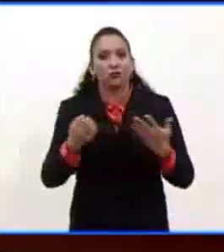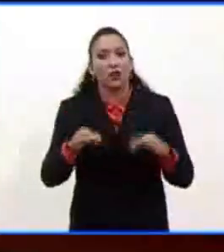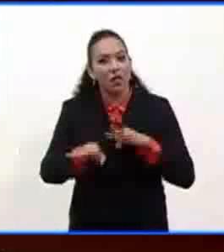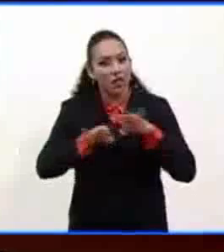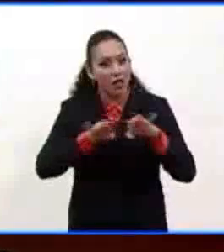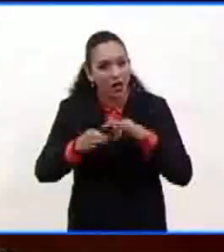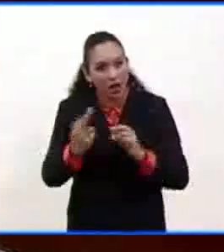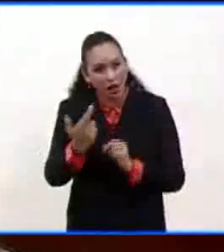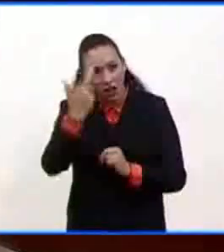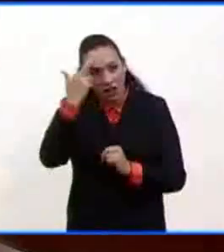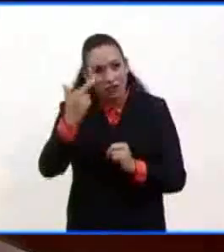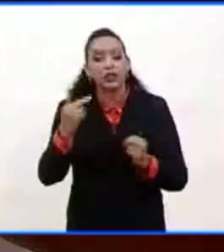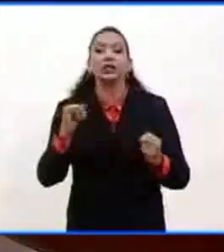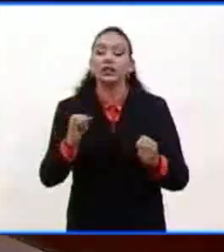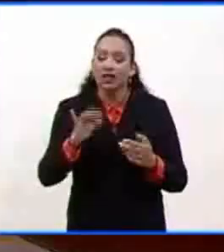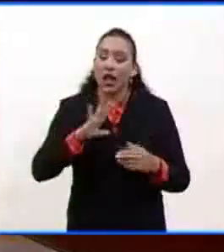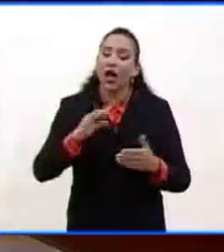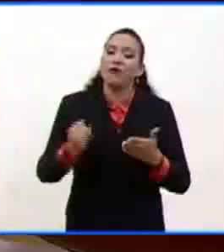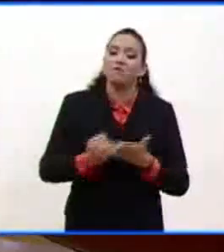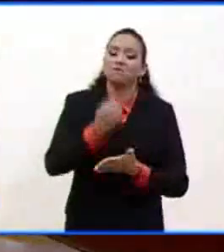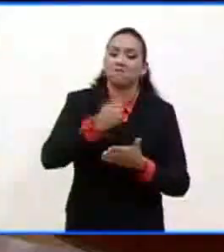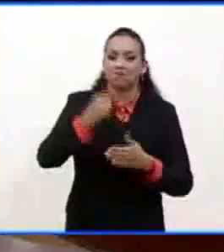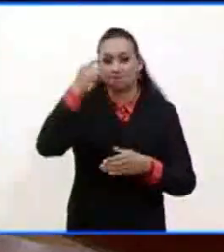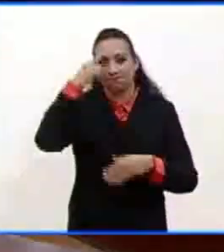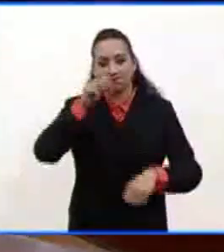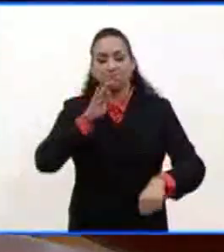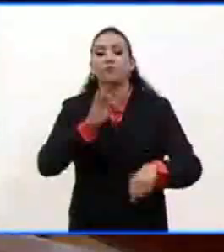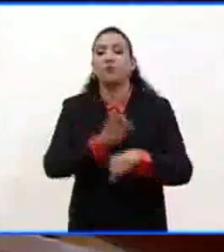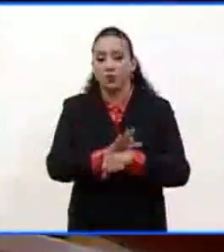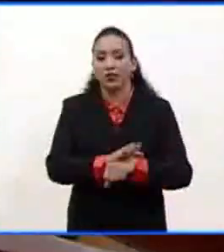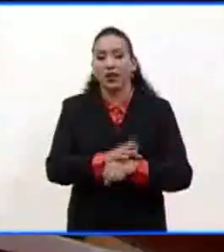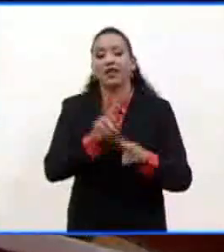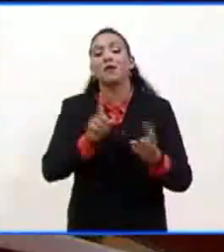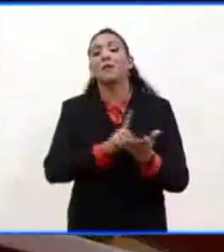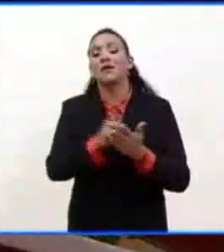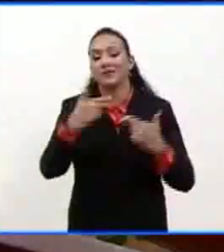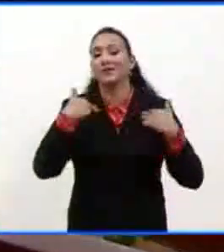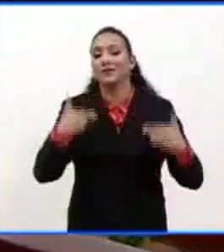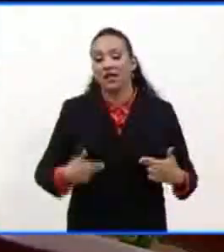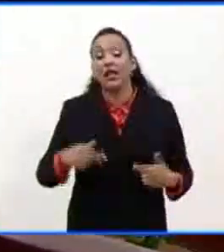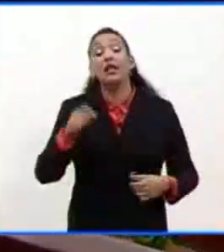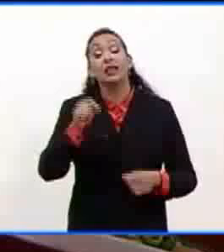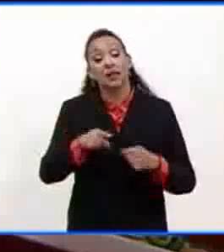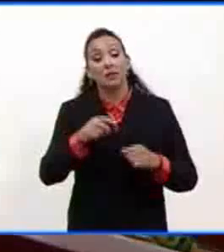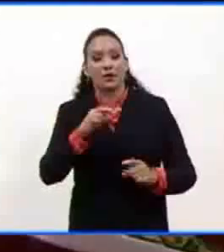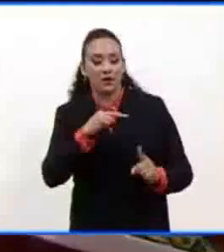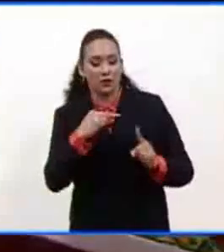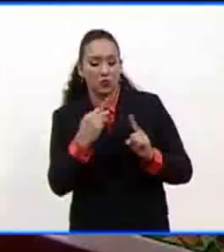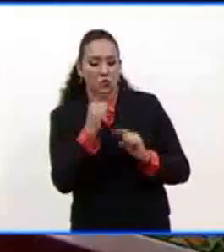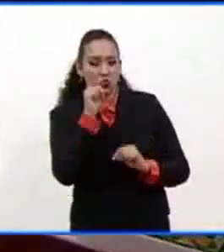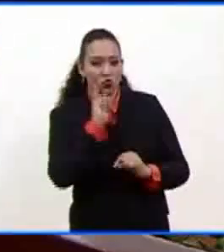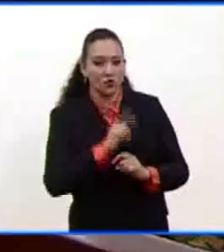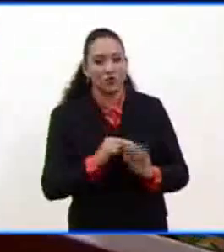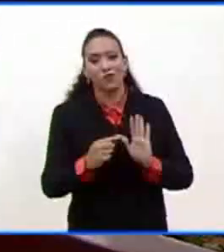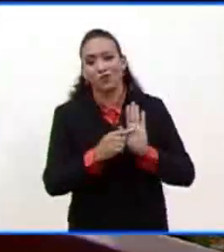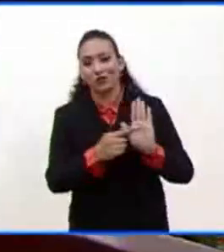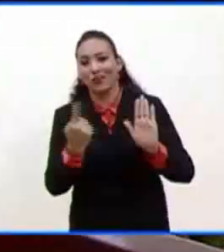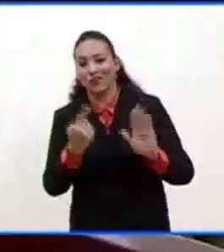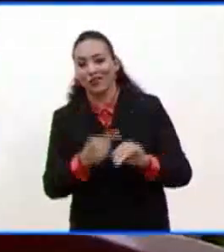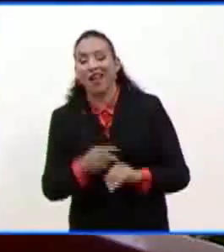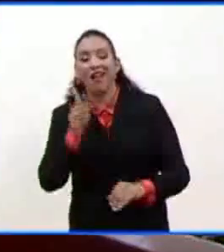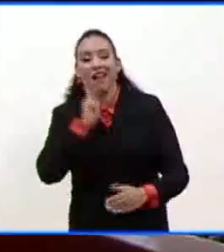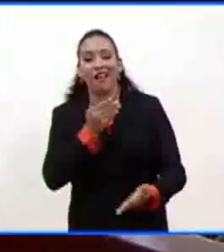Justicia Administrativa ha emitido sentencias basadas en derechos humanos y perspectiva de género, evidenciando cómo